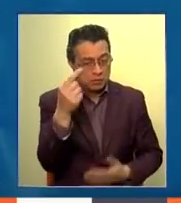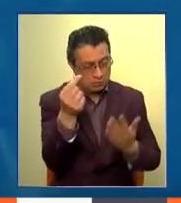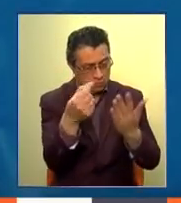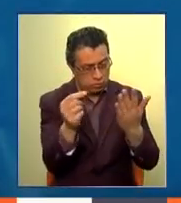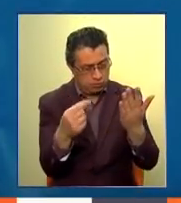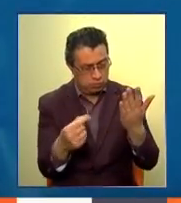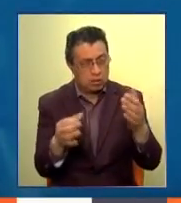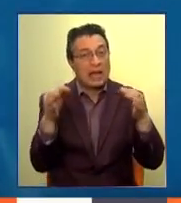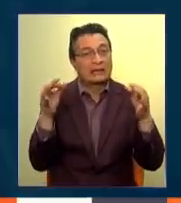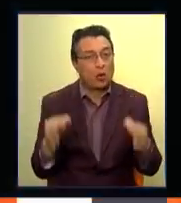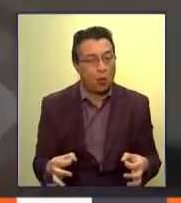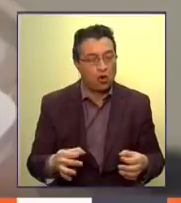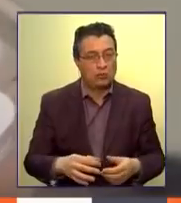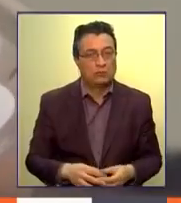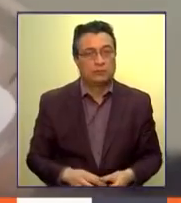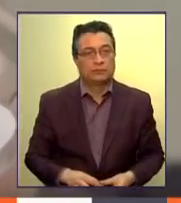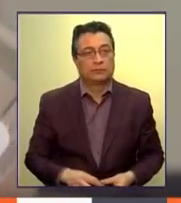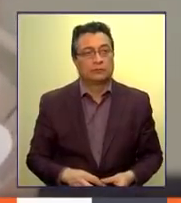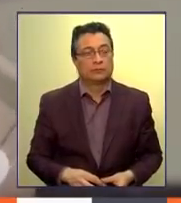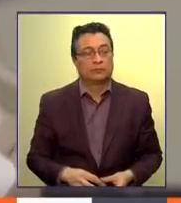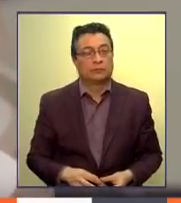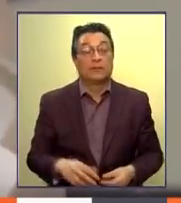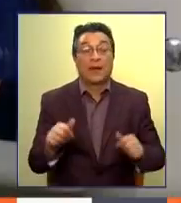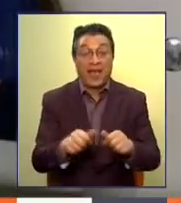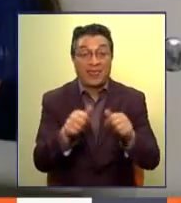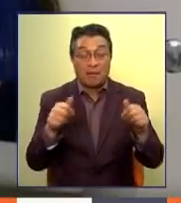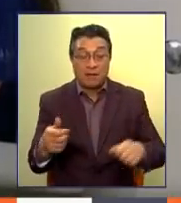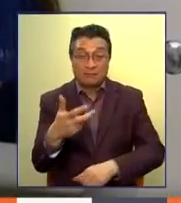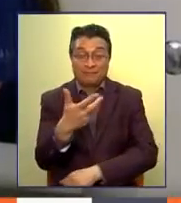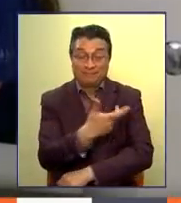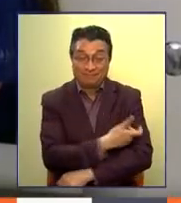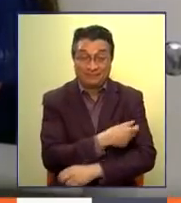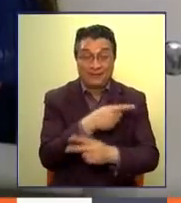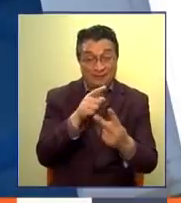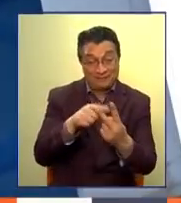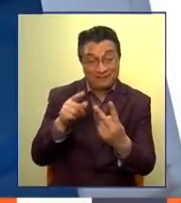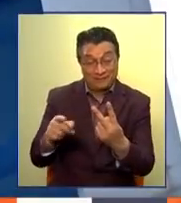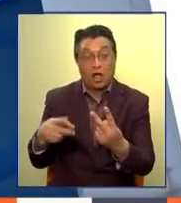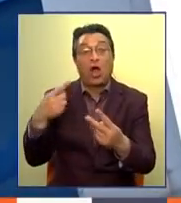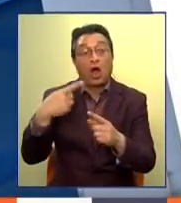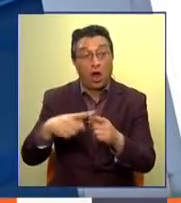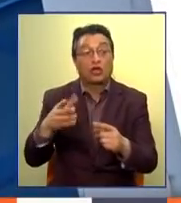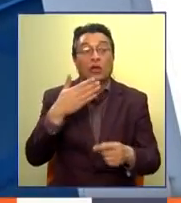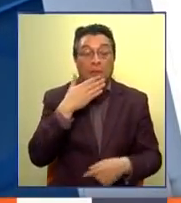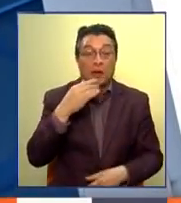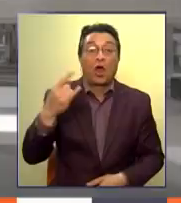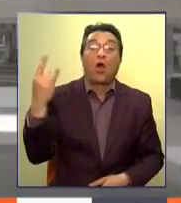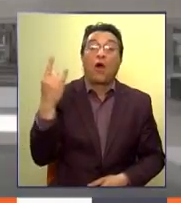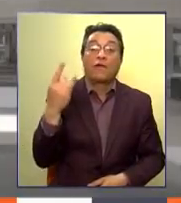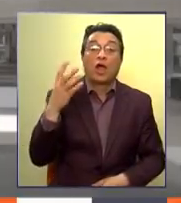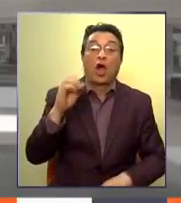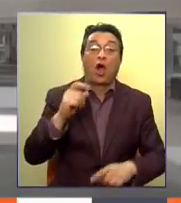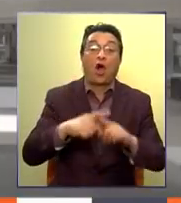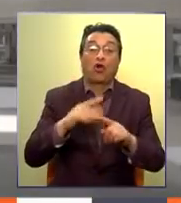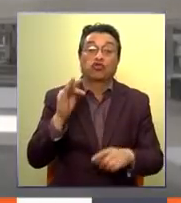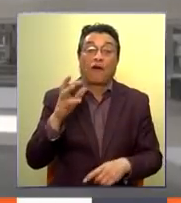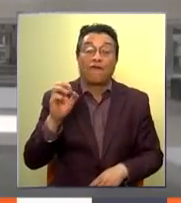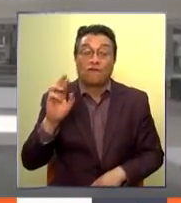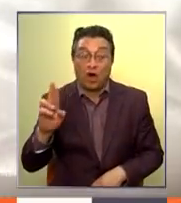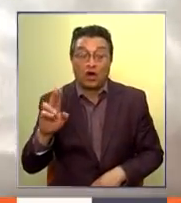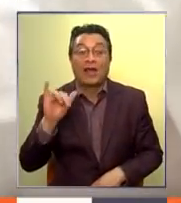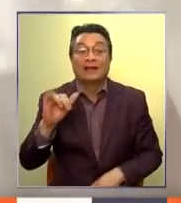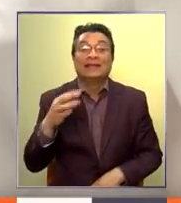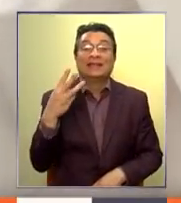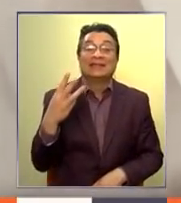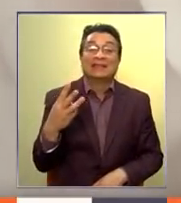segura y eficaz. Además de las vacunas Moderna y Pfizer, otras, como la de la Universidad de Oxford y tres chinas, también